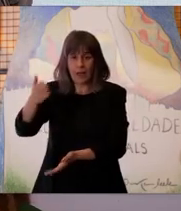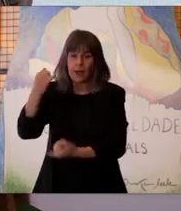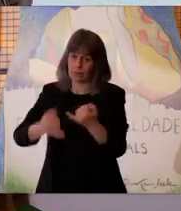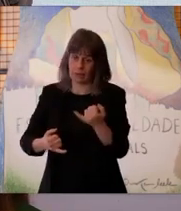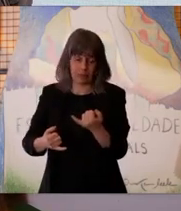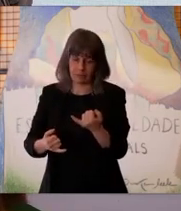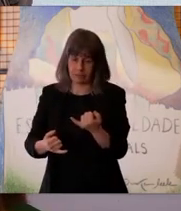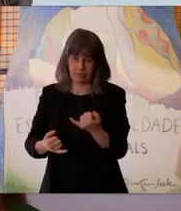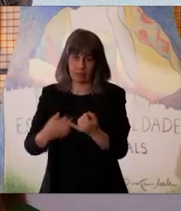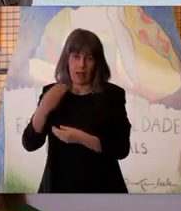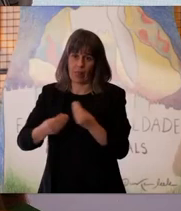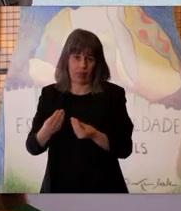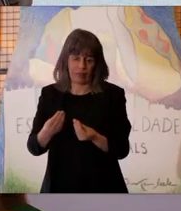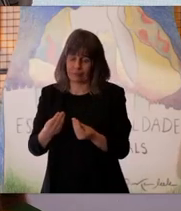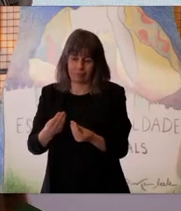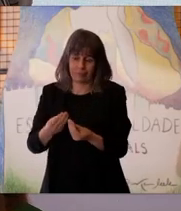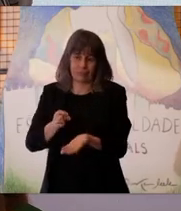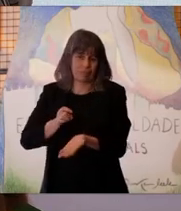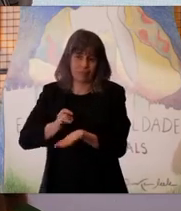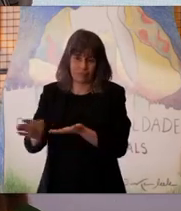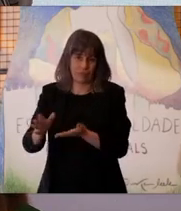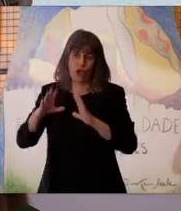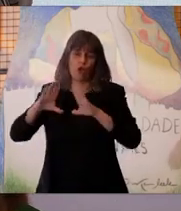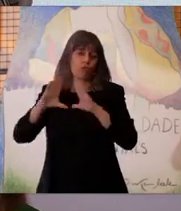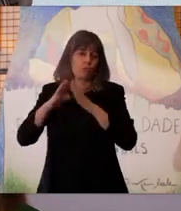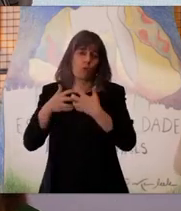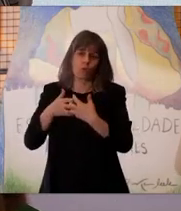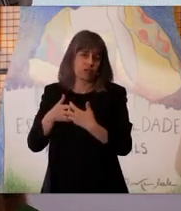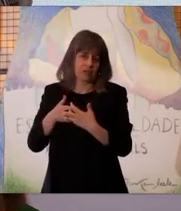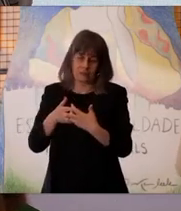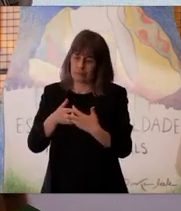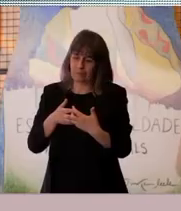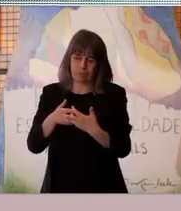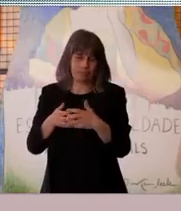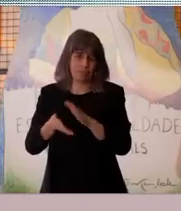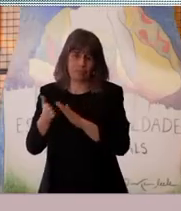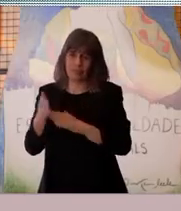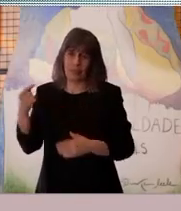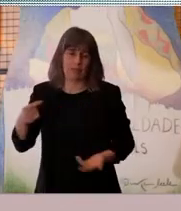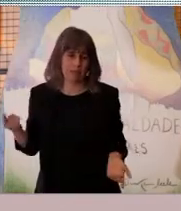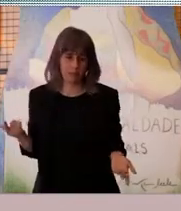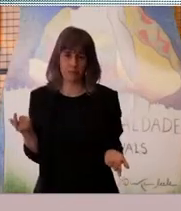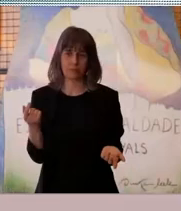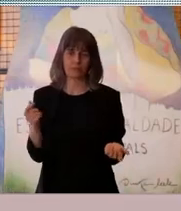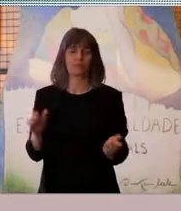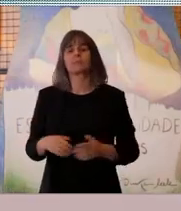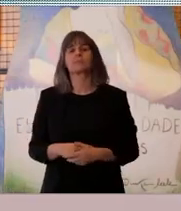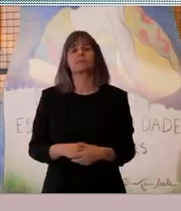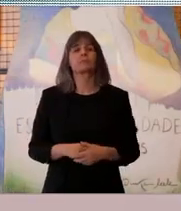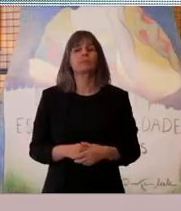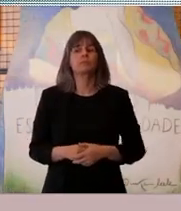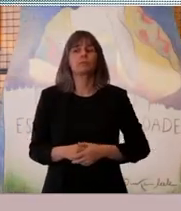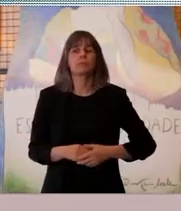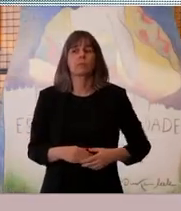le estamos eso haciendo el Flaco un flaco favor a la lucha feminista y un guiño al patriarcado En ese sentido y